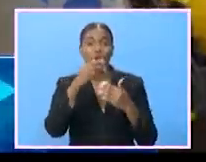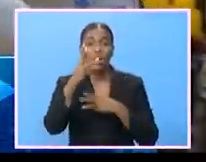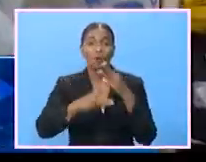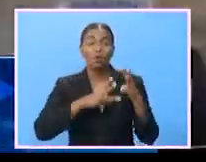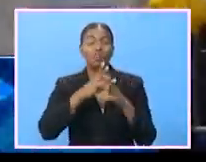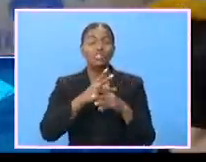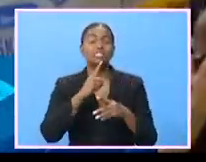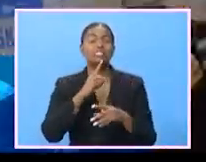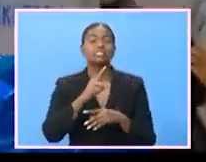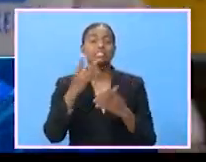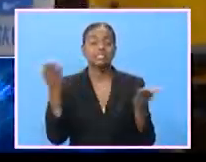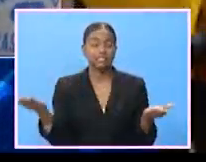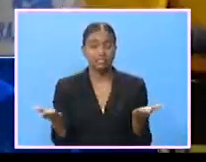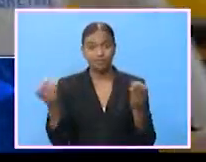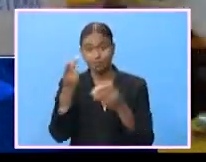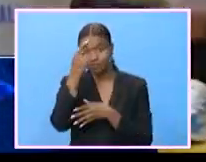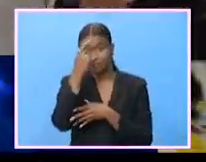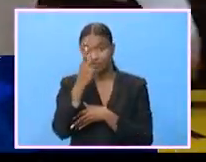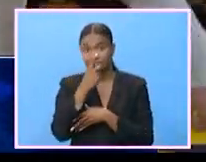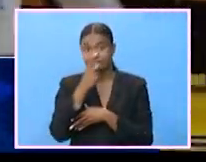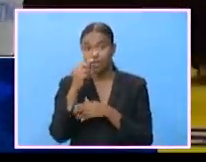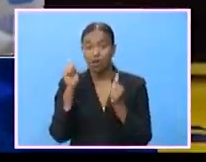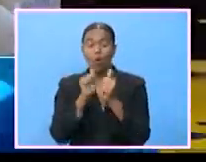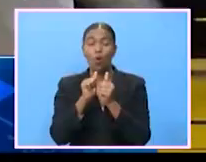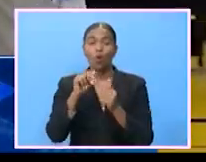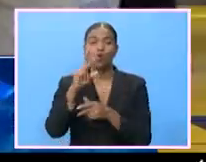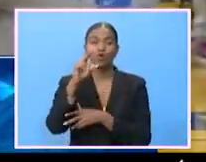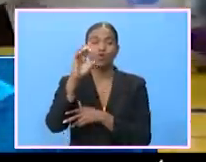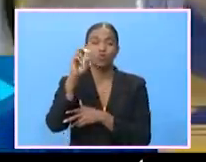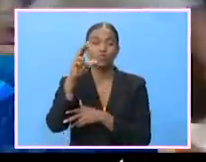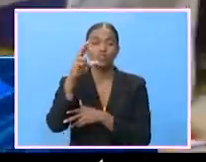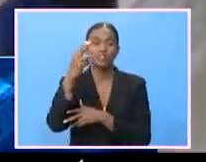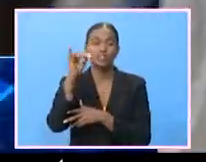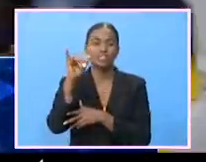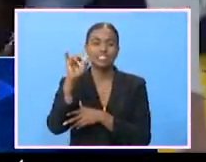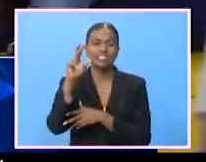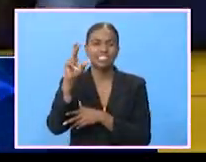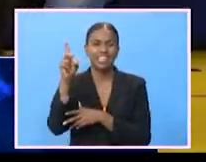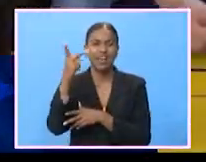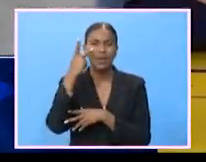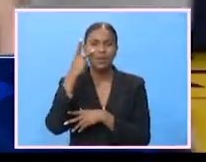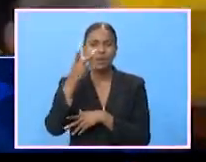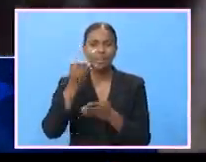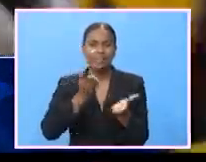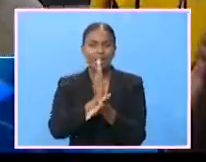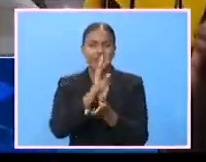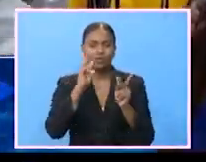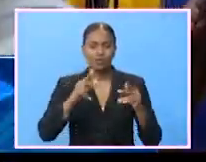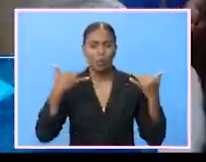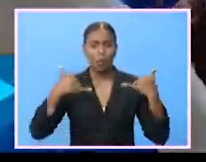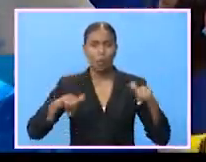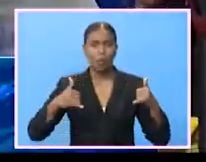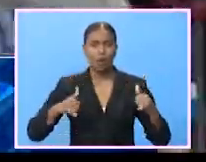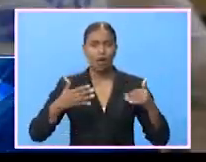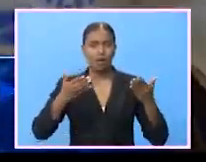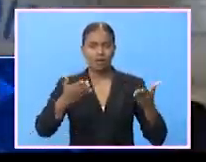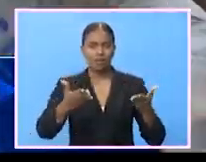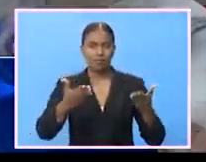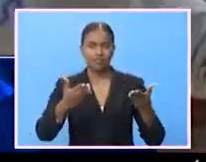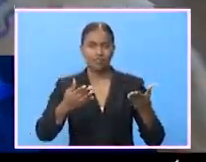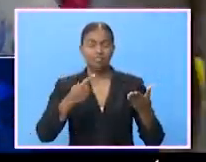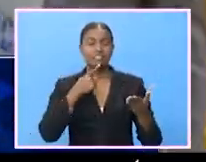y esta de República Dominicana con la figura de Rochy RD. Miren la entrada de los jugadores del conjunto de Dallas